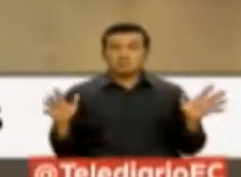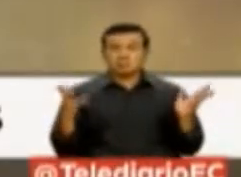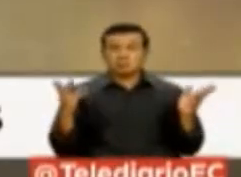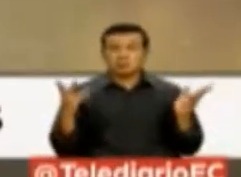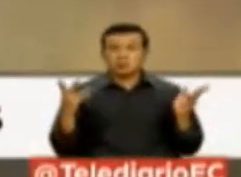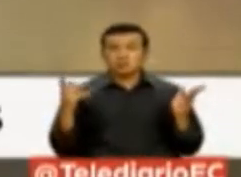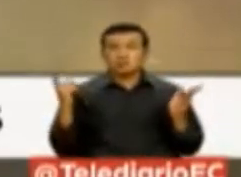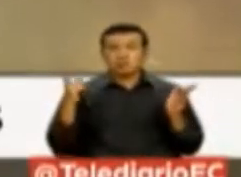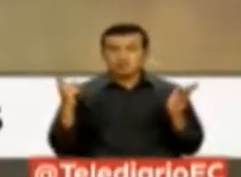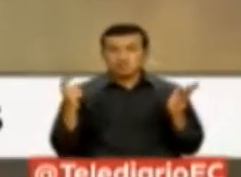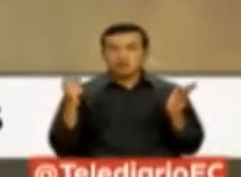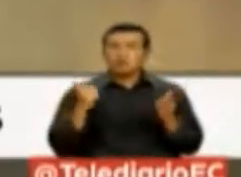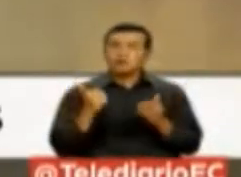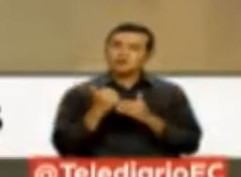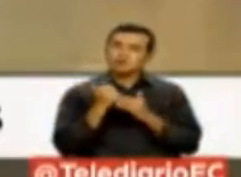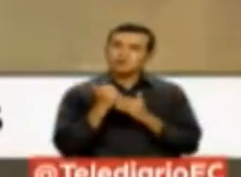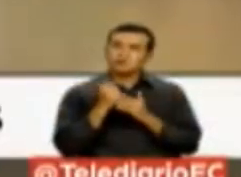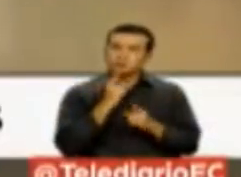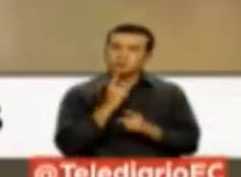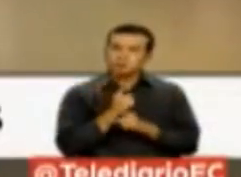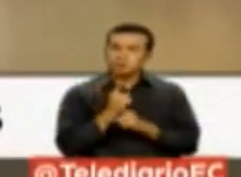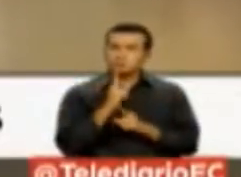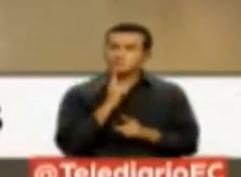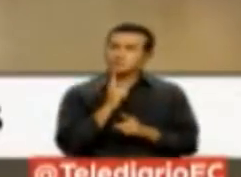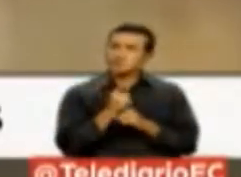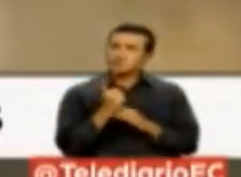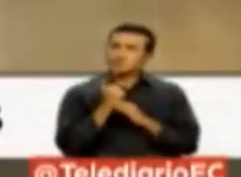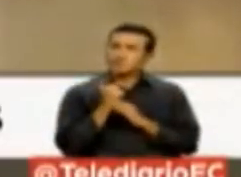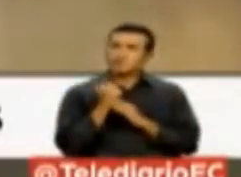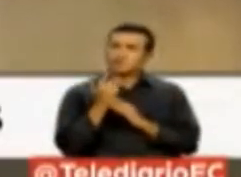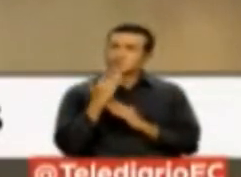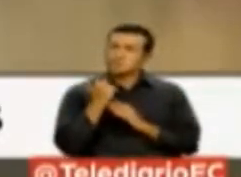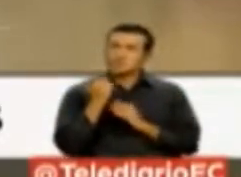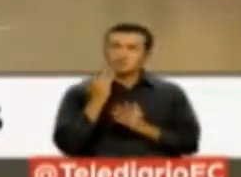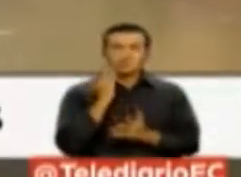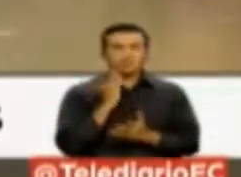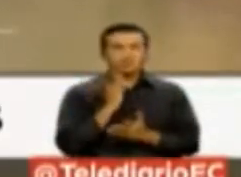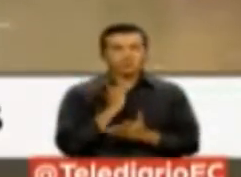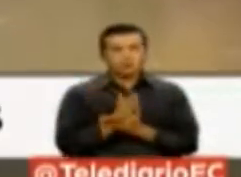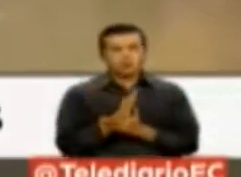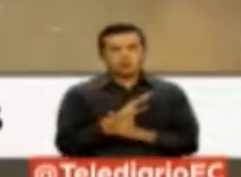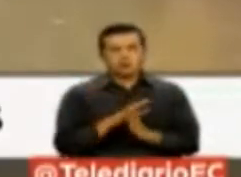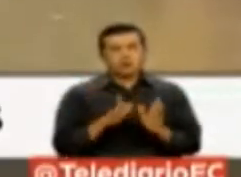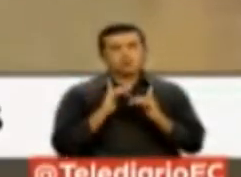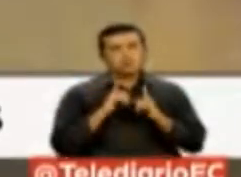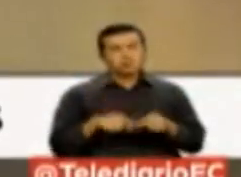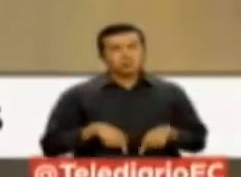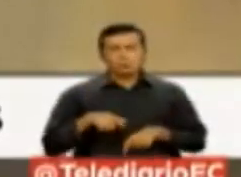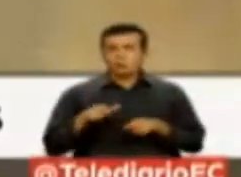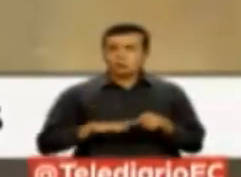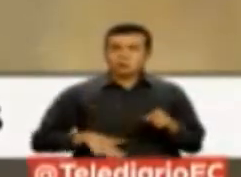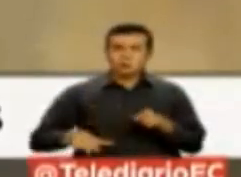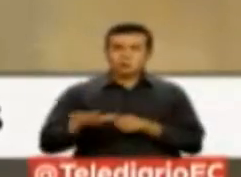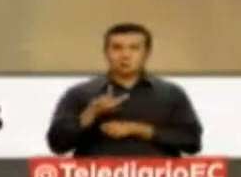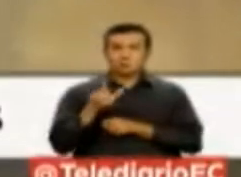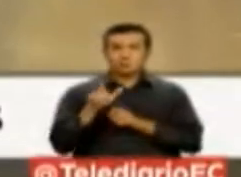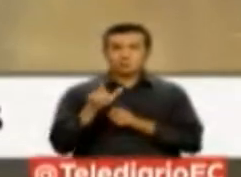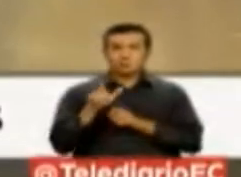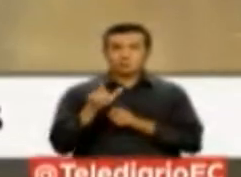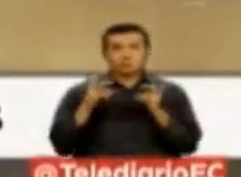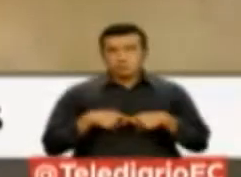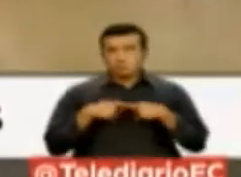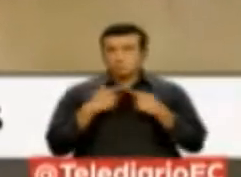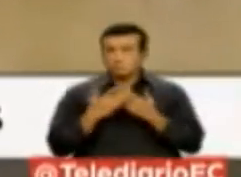debería haber una ayuda aquí para que esto llegue a un final algo saludable para nosotros lo del sector que